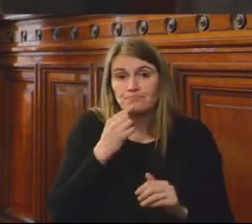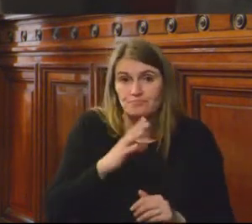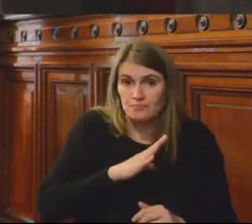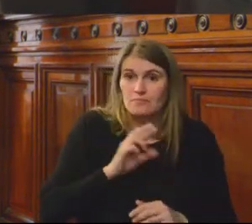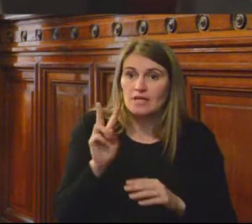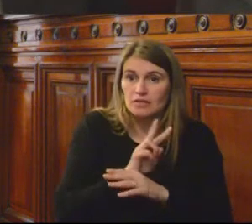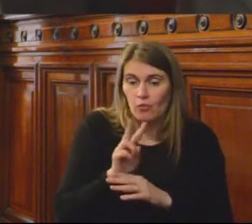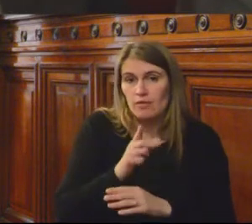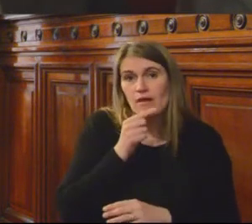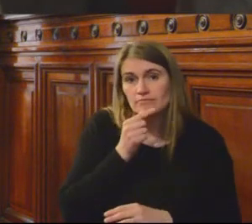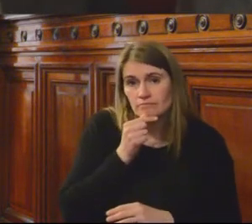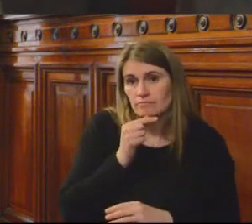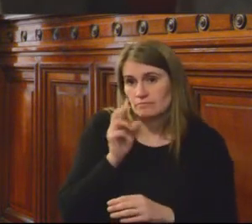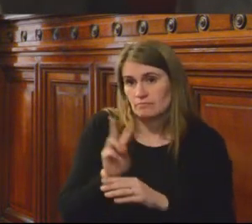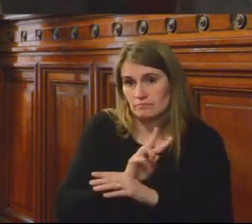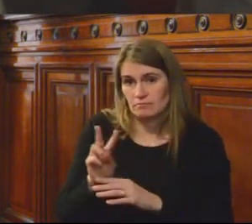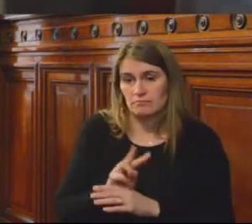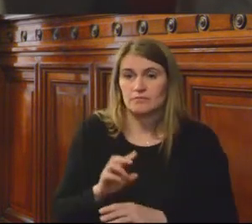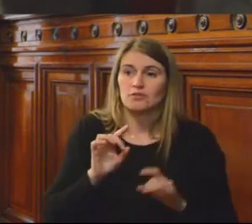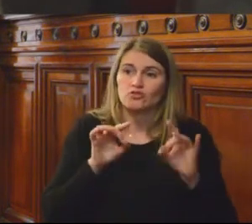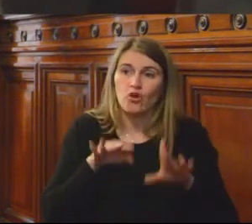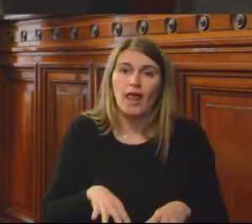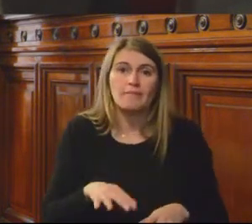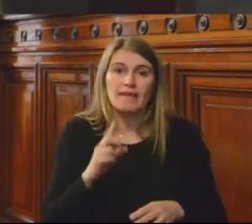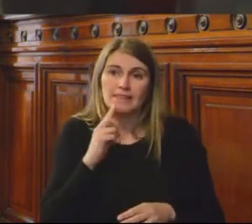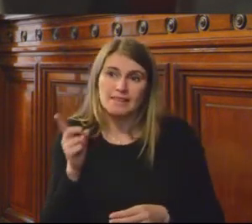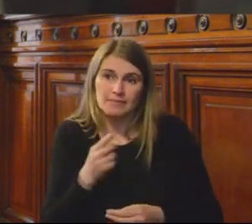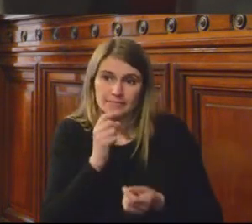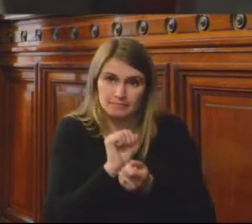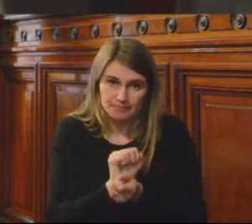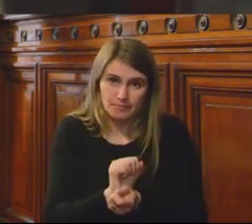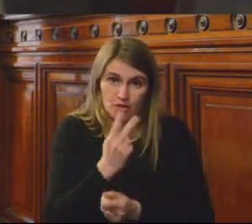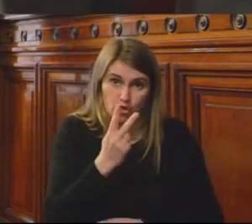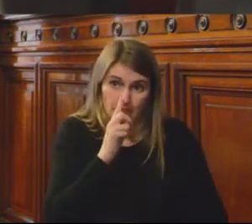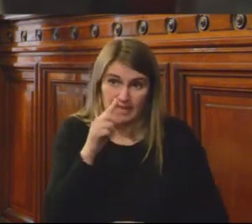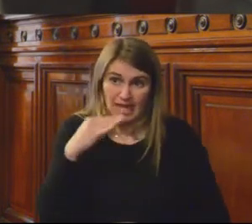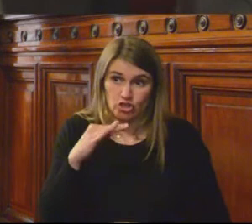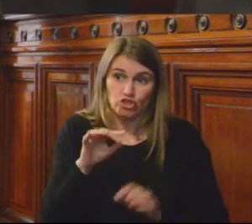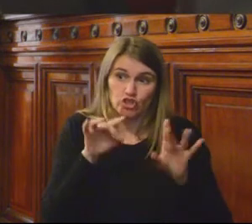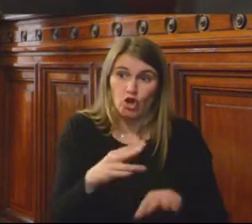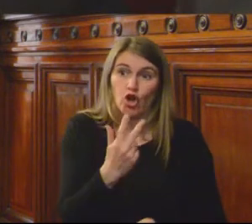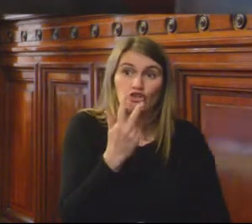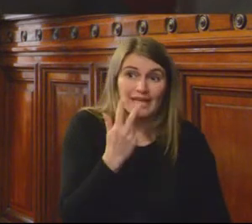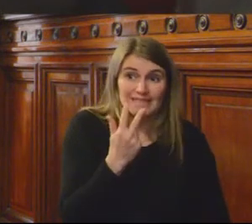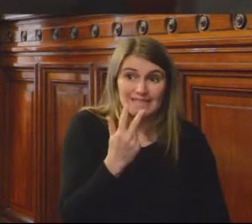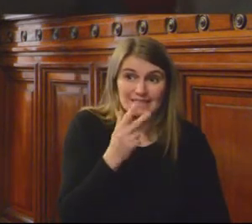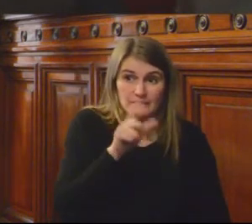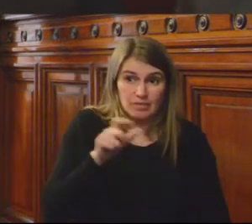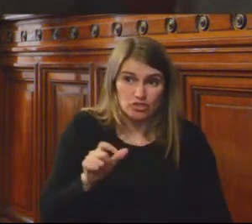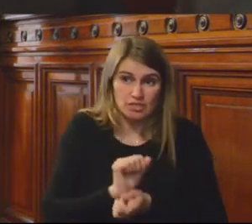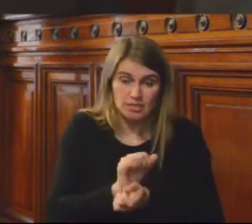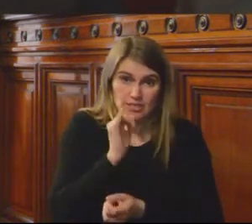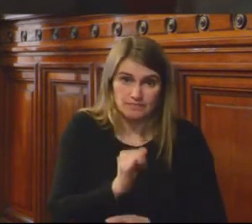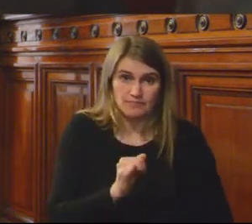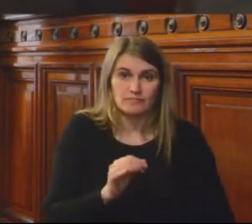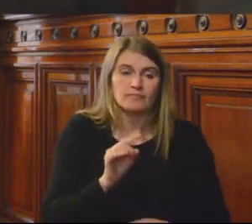seguridad del Estado. Solo ha habido condena en estos casos de 2014 en 3 casos. Y es algo que se repite además como patrón, porque